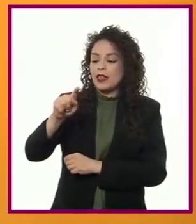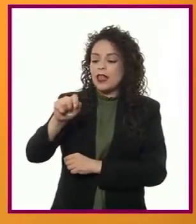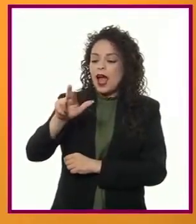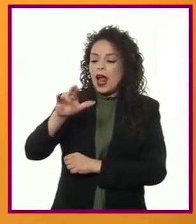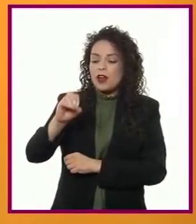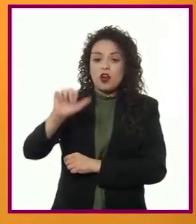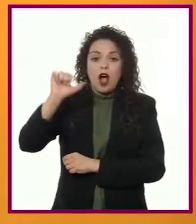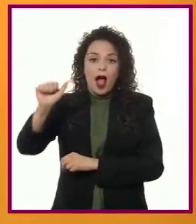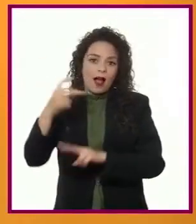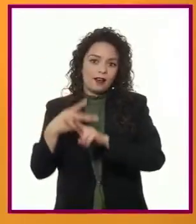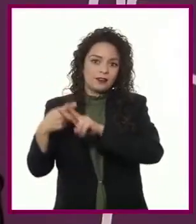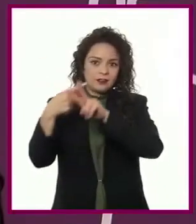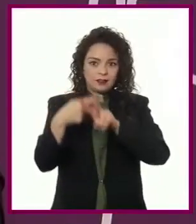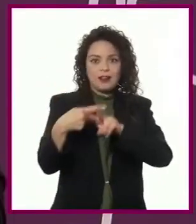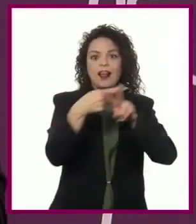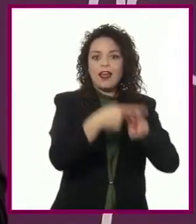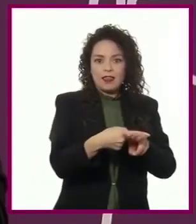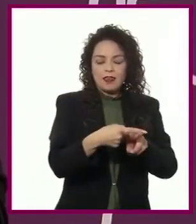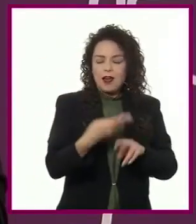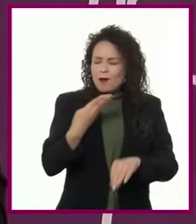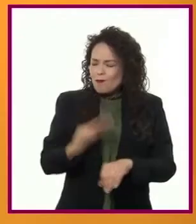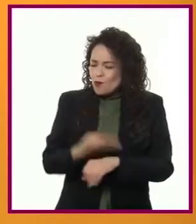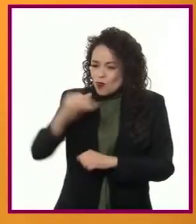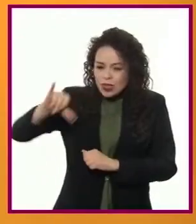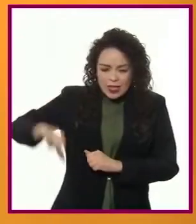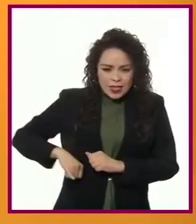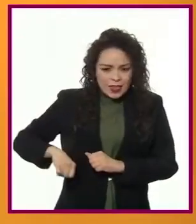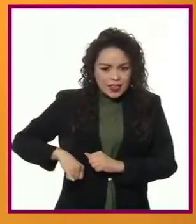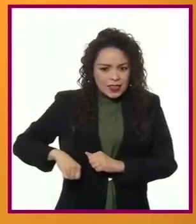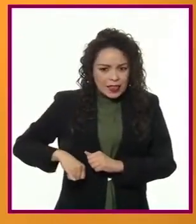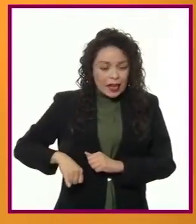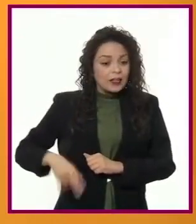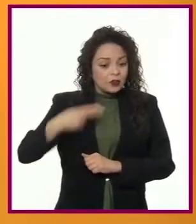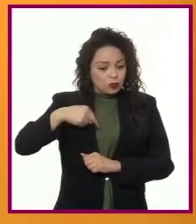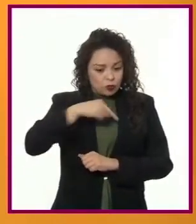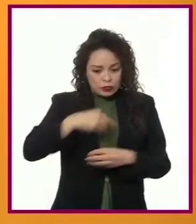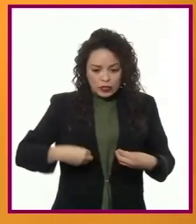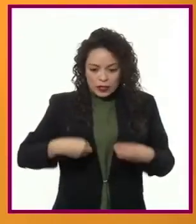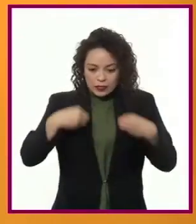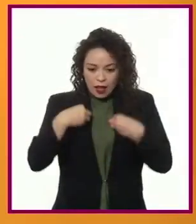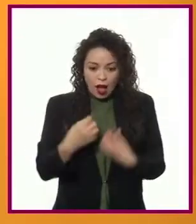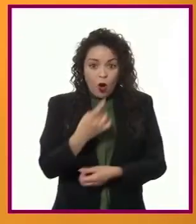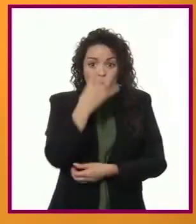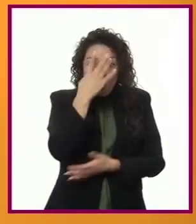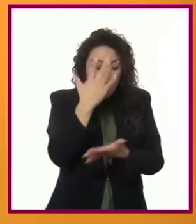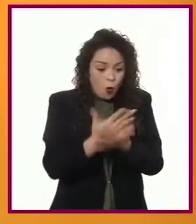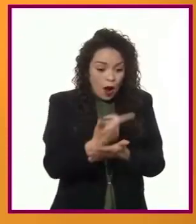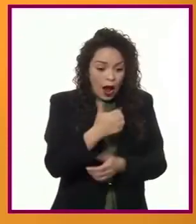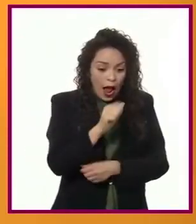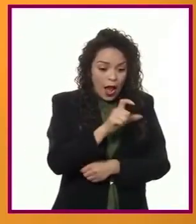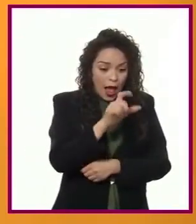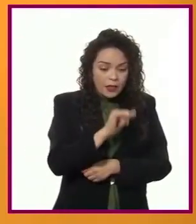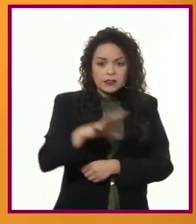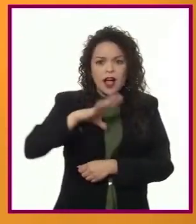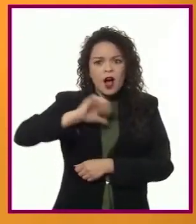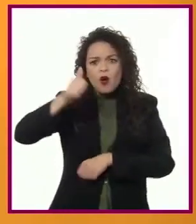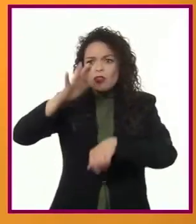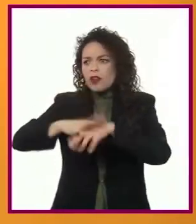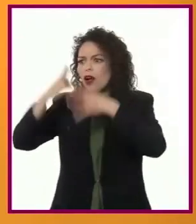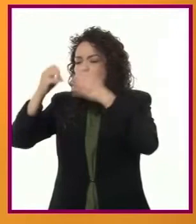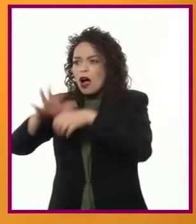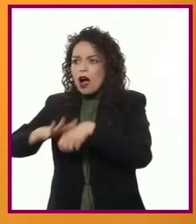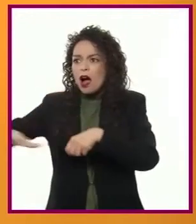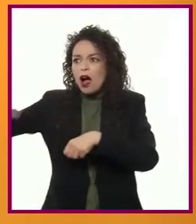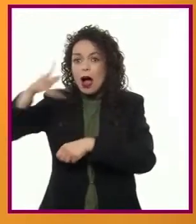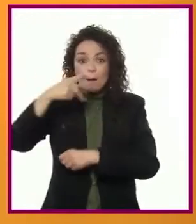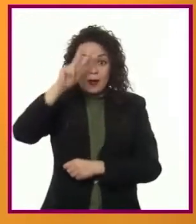¡Qué interesante! Saber que vivimos en una de las muchas galaxias que existen. Considero que fue un gran descubrimiento que cambió nuestra